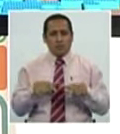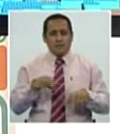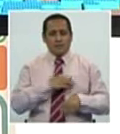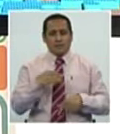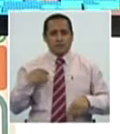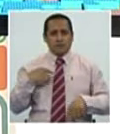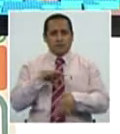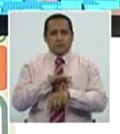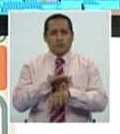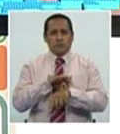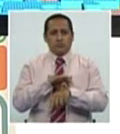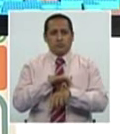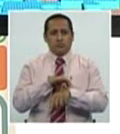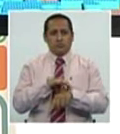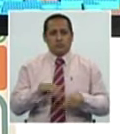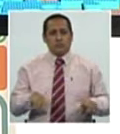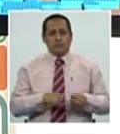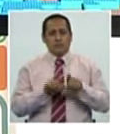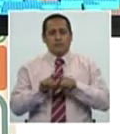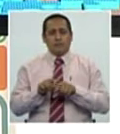es el MINSA, o sea, el Ministerio de Salud,